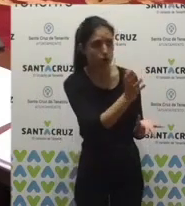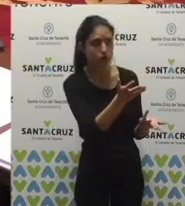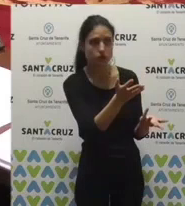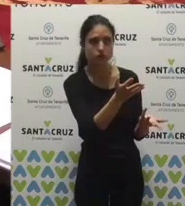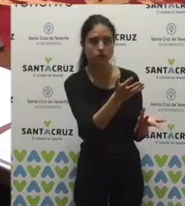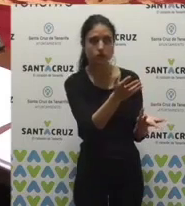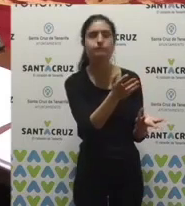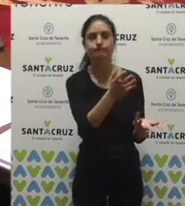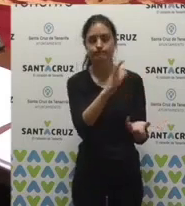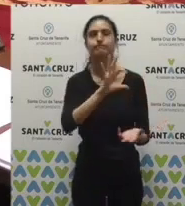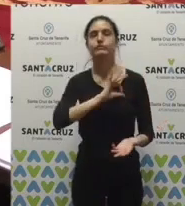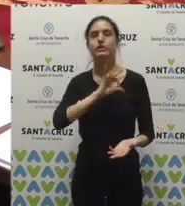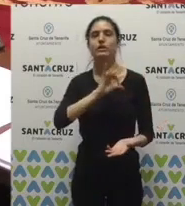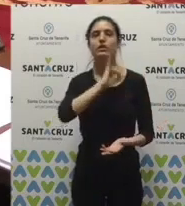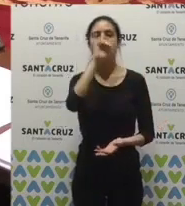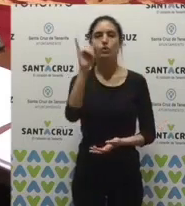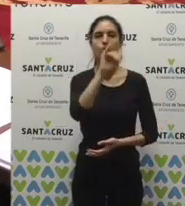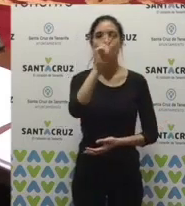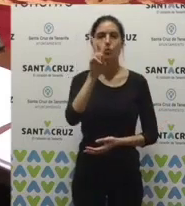don jose